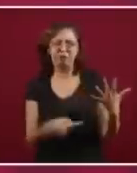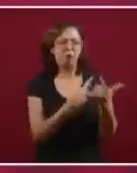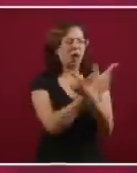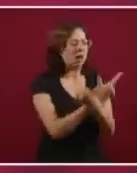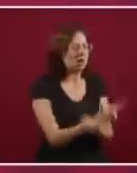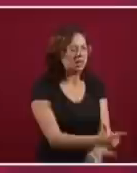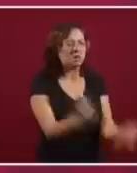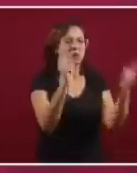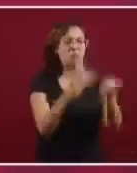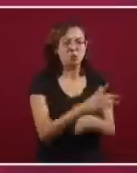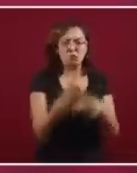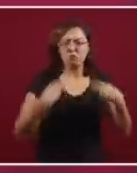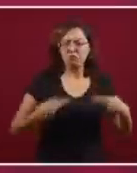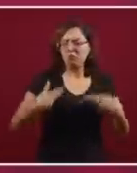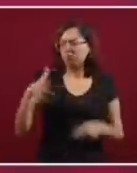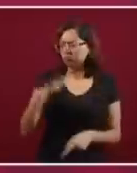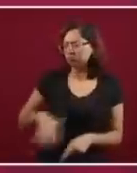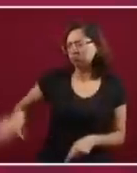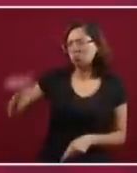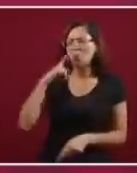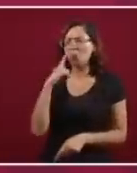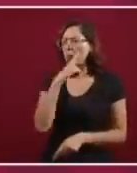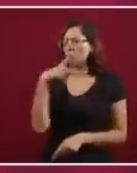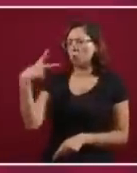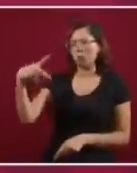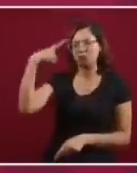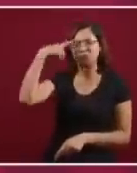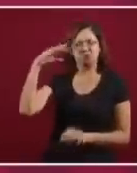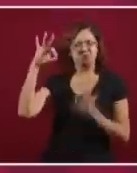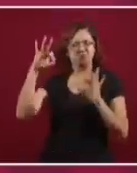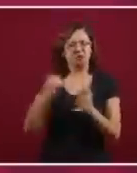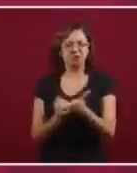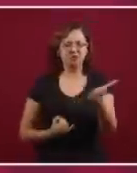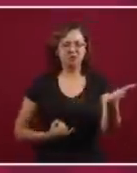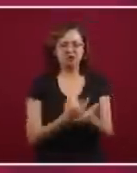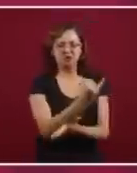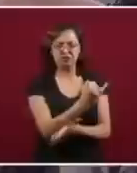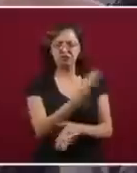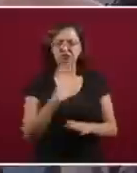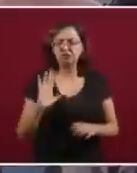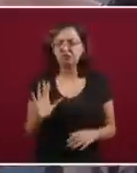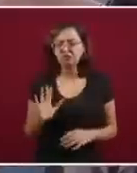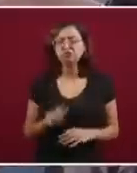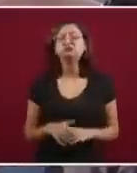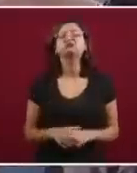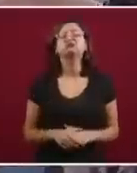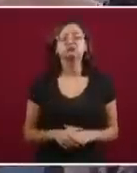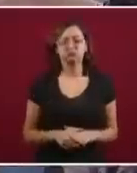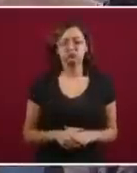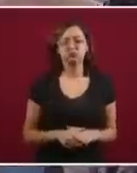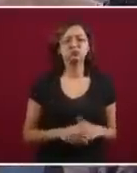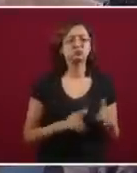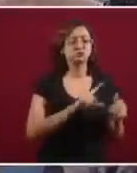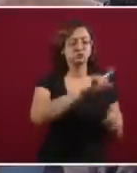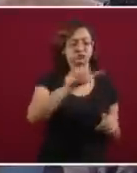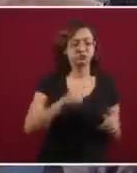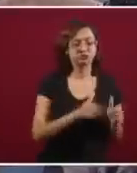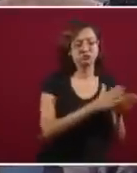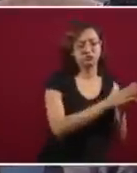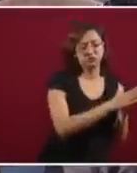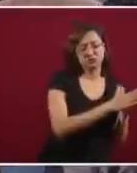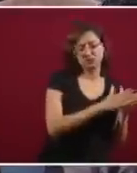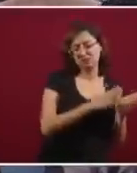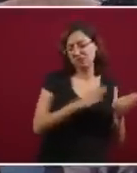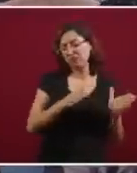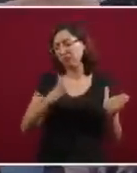son capaces de tomar las mejores decisiones hay una lógica y ya nos vamos acercando hacia el otro